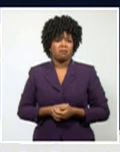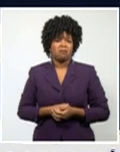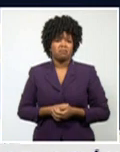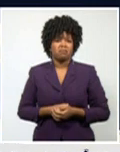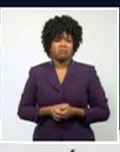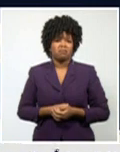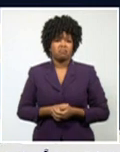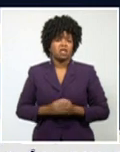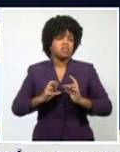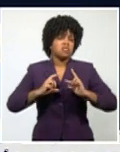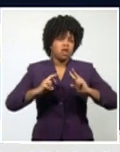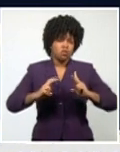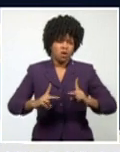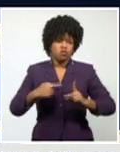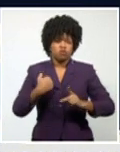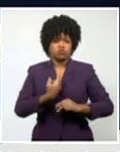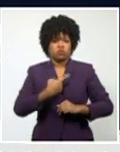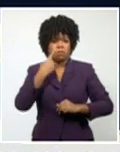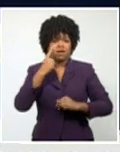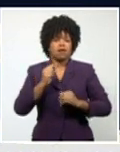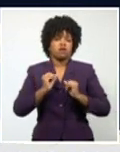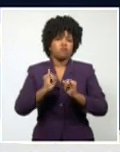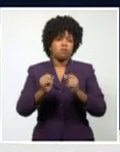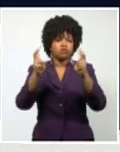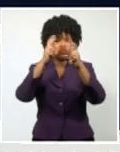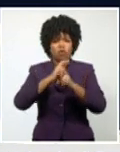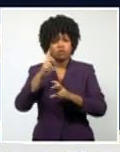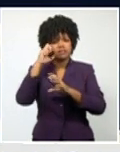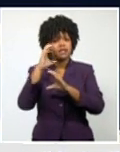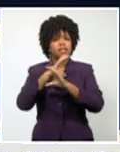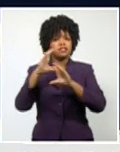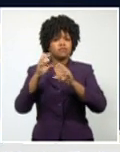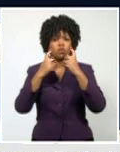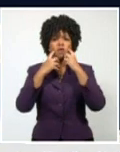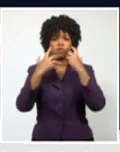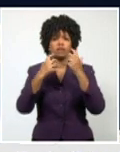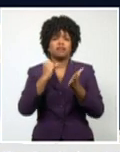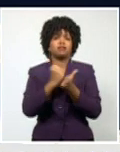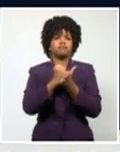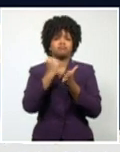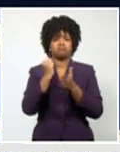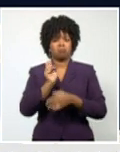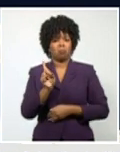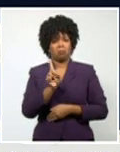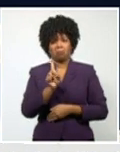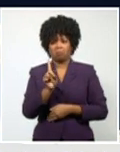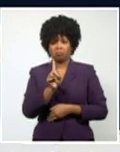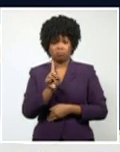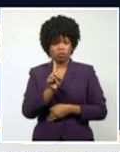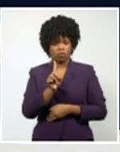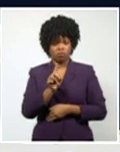ningún artículo, ninguna información científica de valor que avale esta nueva